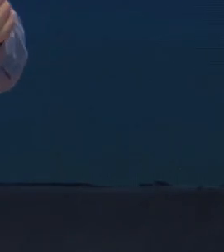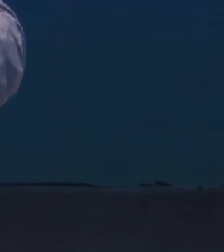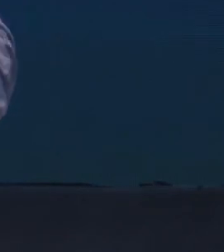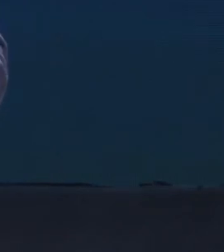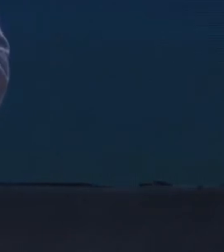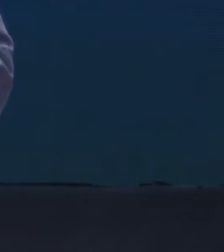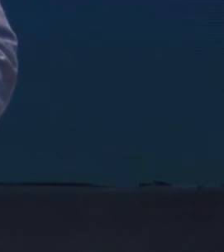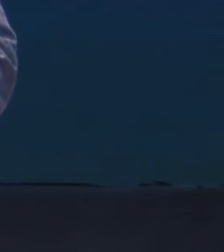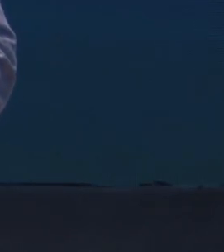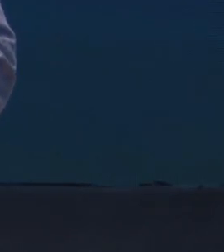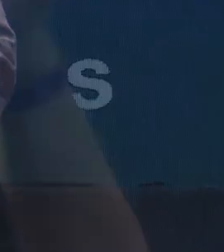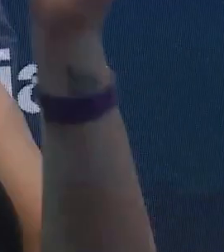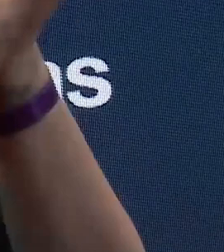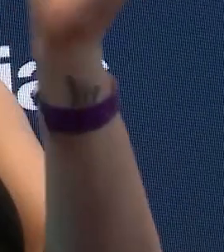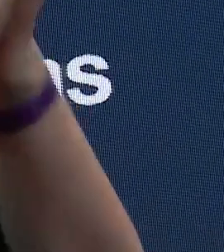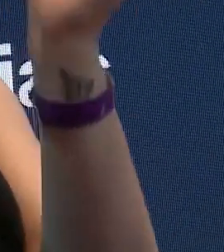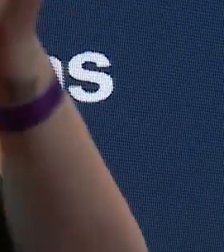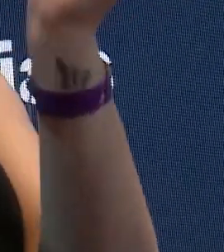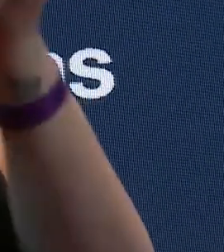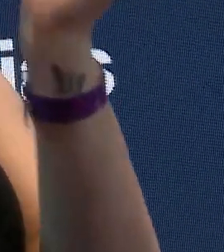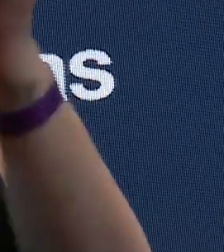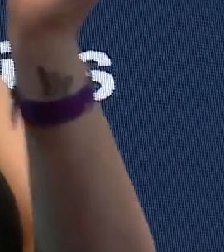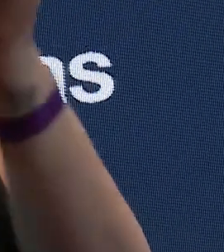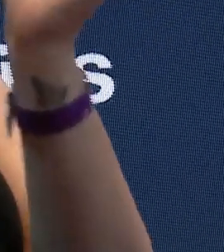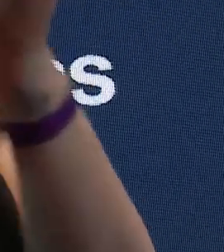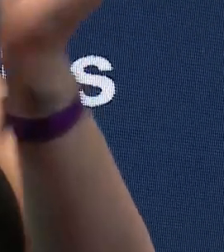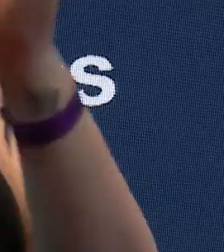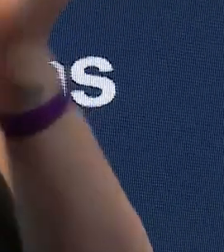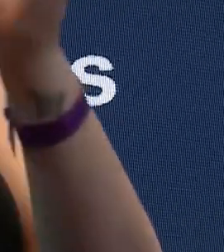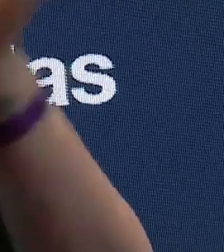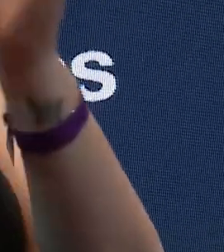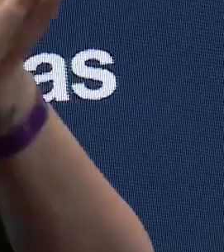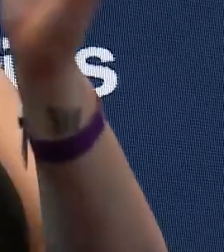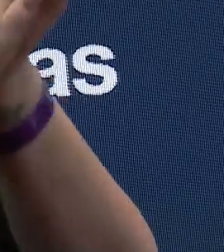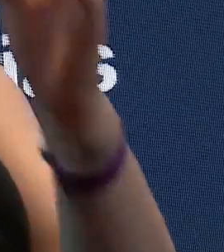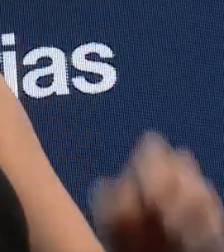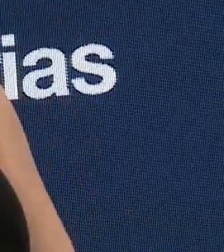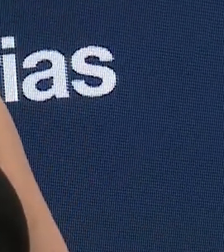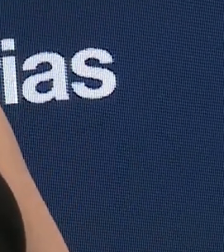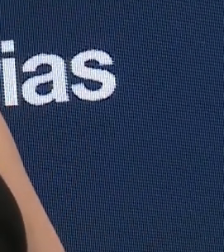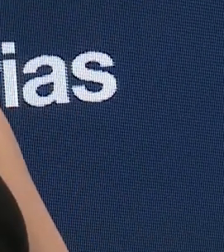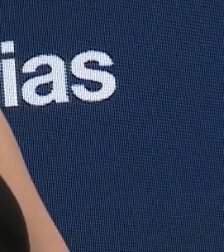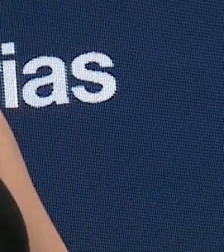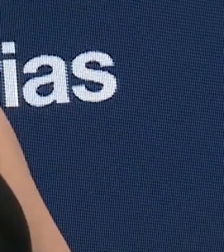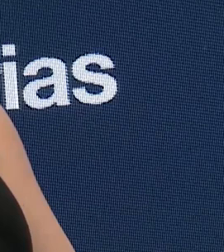que fue enfrentarse...